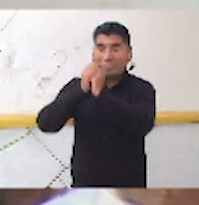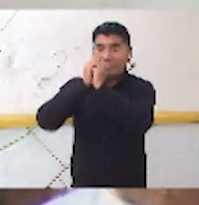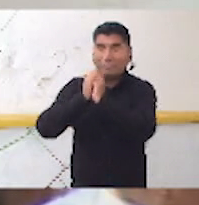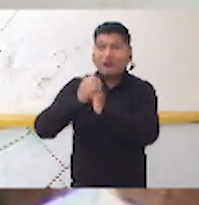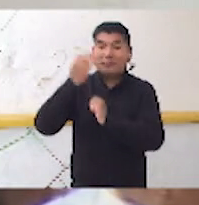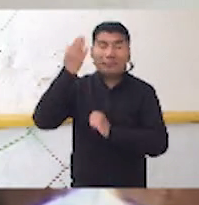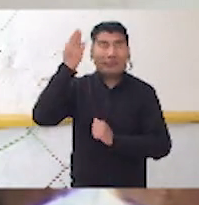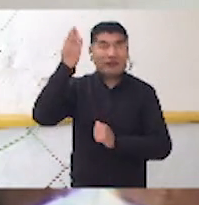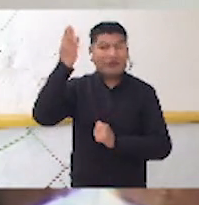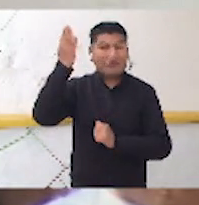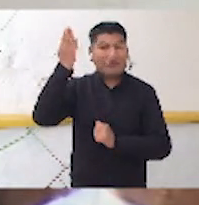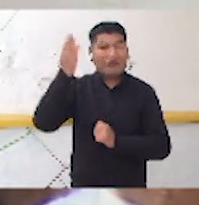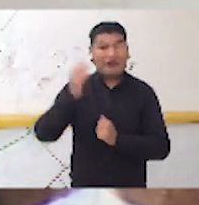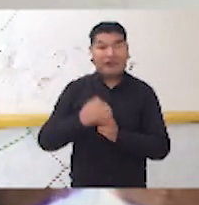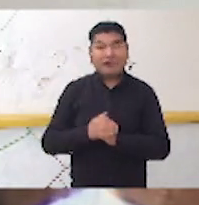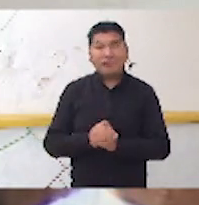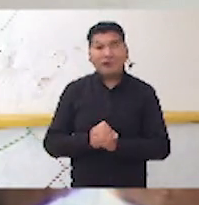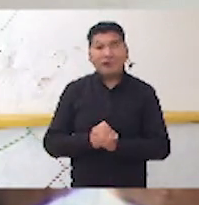reverencian.